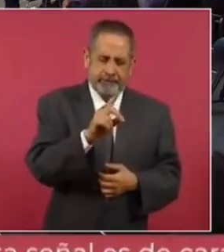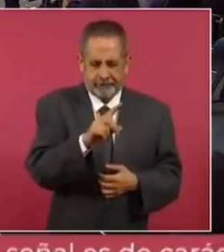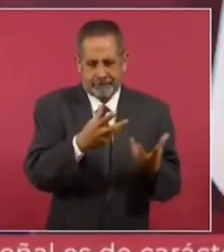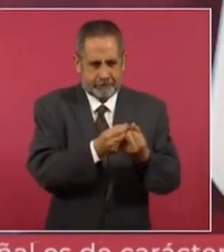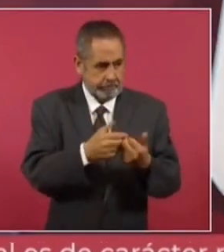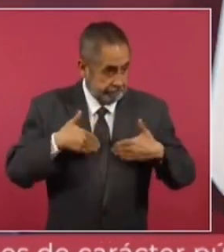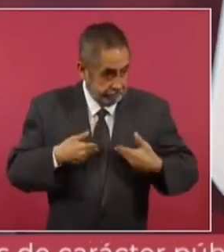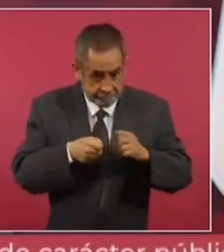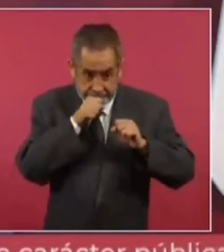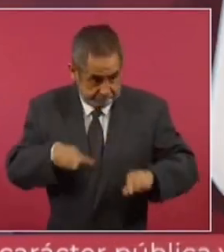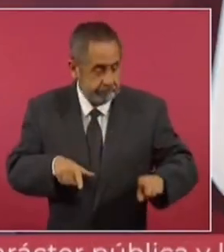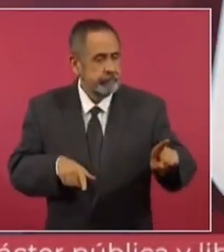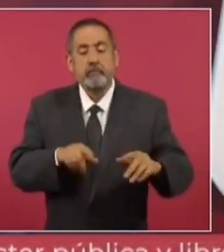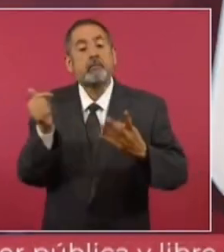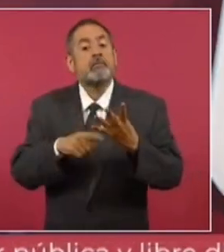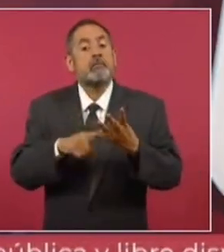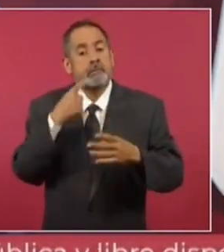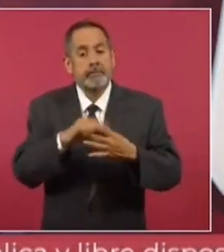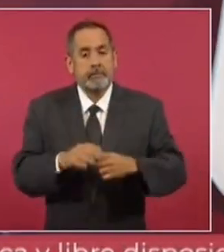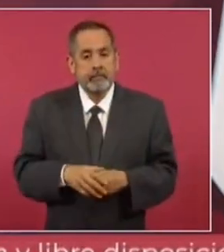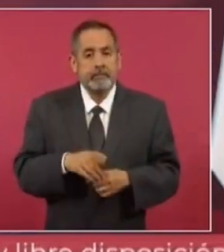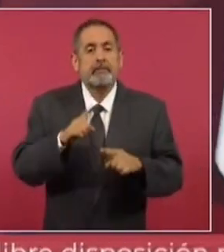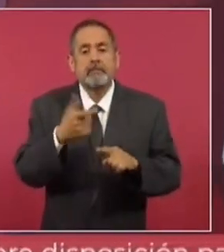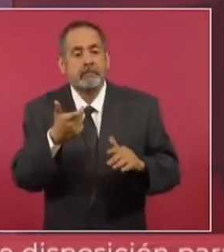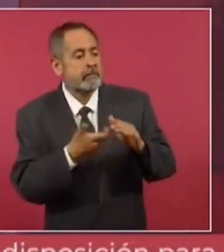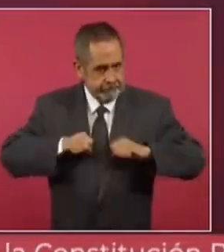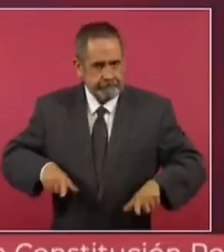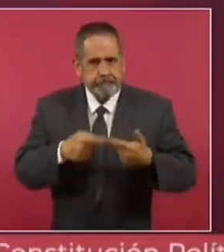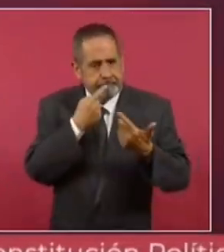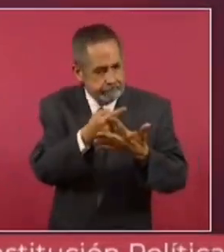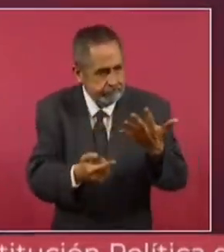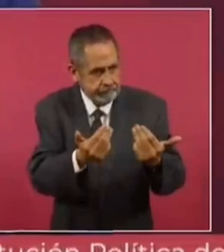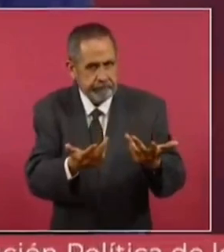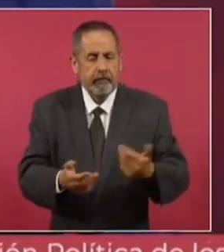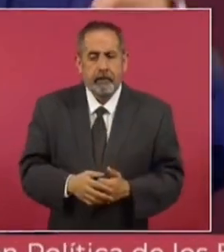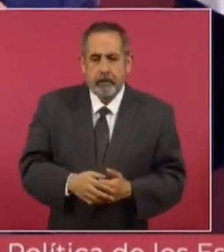y otro asunto a los periodistas